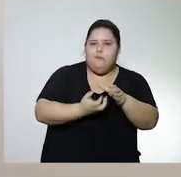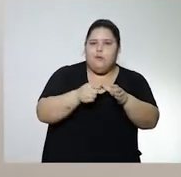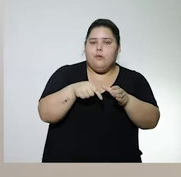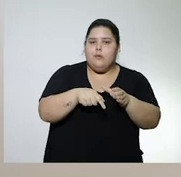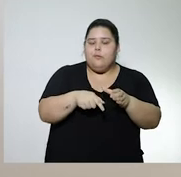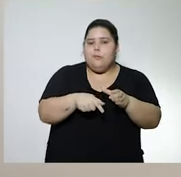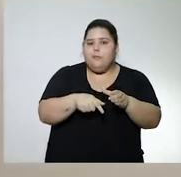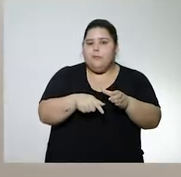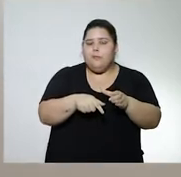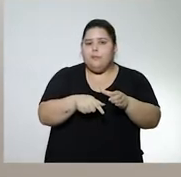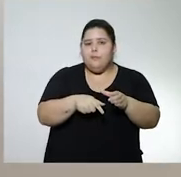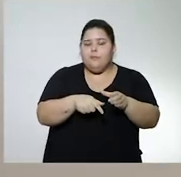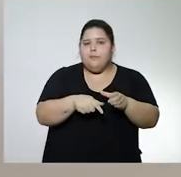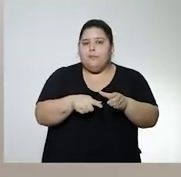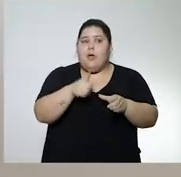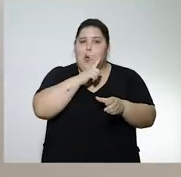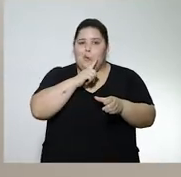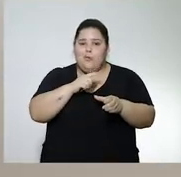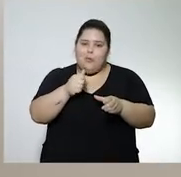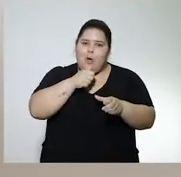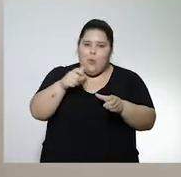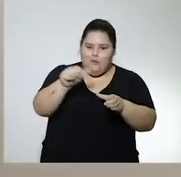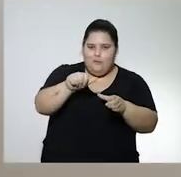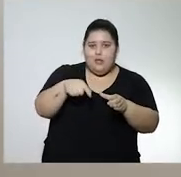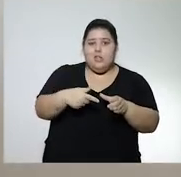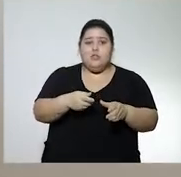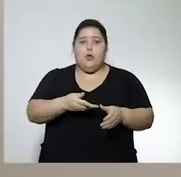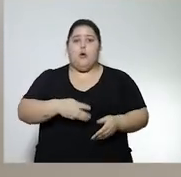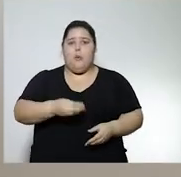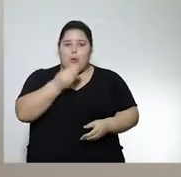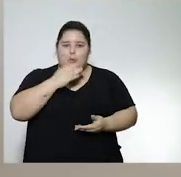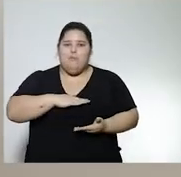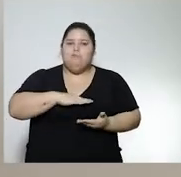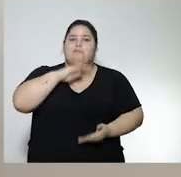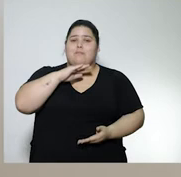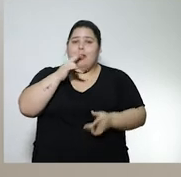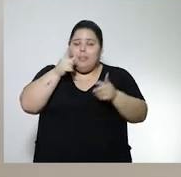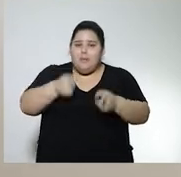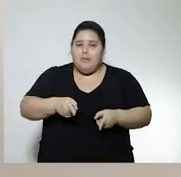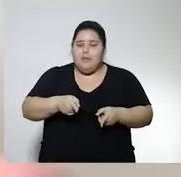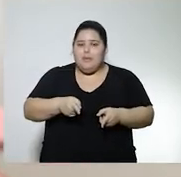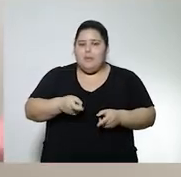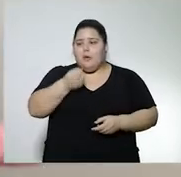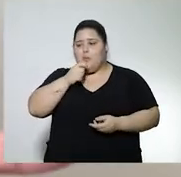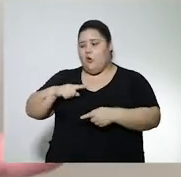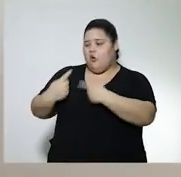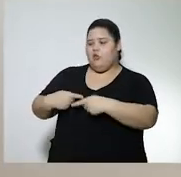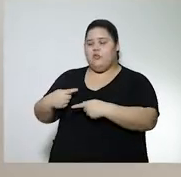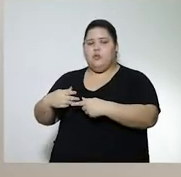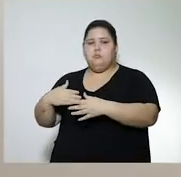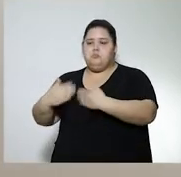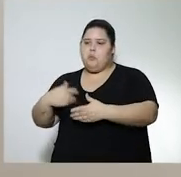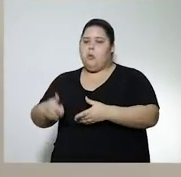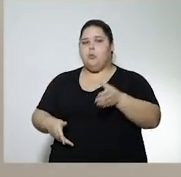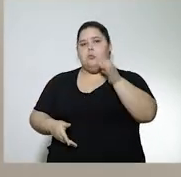Con esa fruta y agua, que eso también llena. Y mientras estamos haciendo otra cosa, lo podemos tomar.